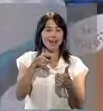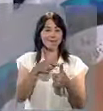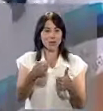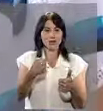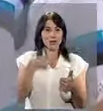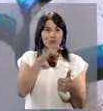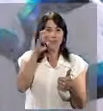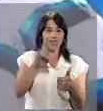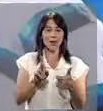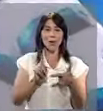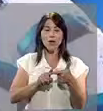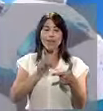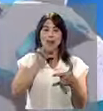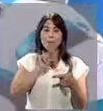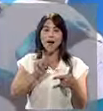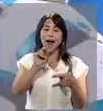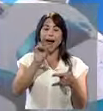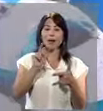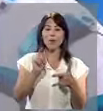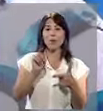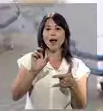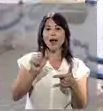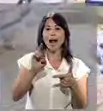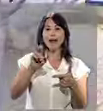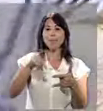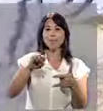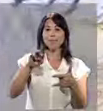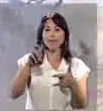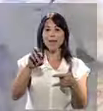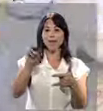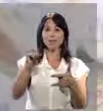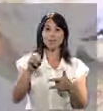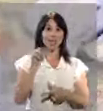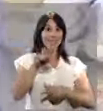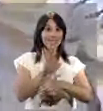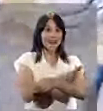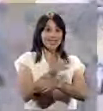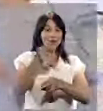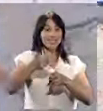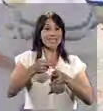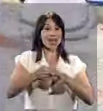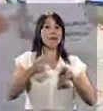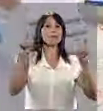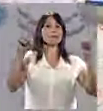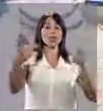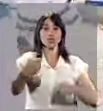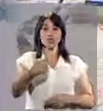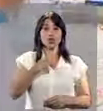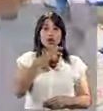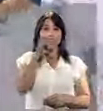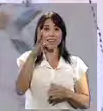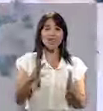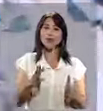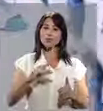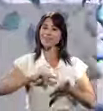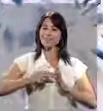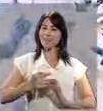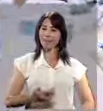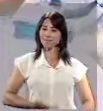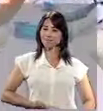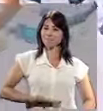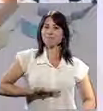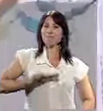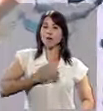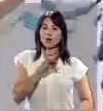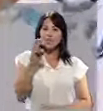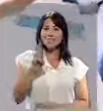Tico y el pájaro carpintero. Soy Tico es una pieza que, como lo dice su letra, está de ser orgulloso de ser costarricense,